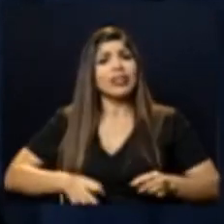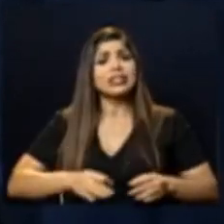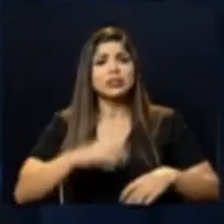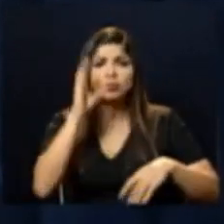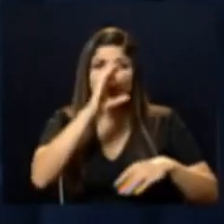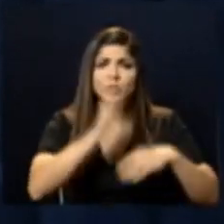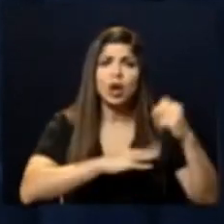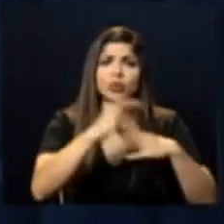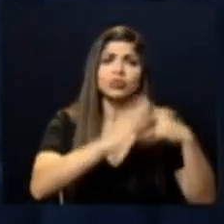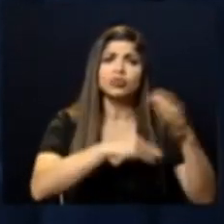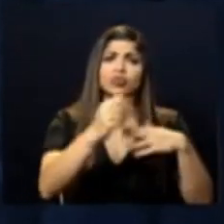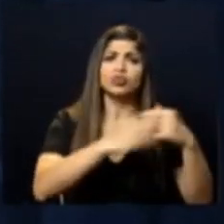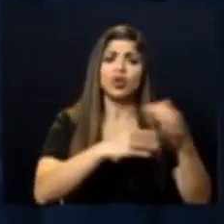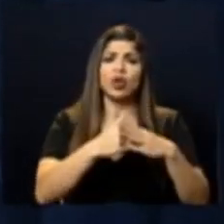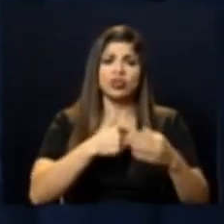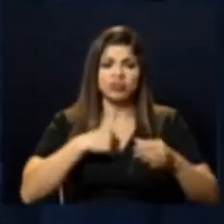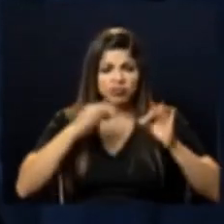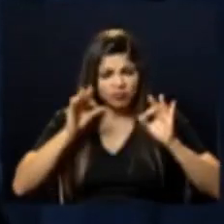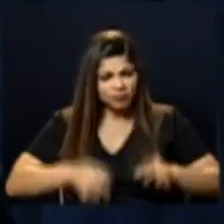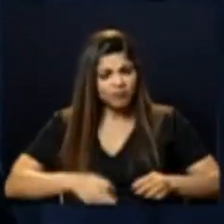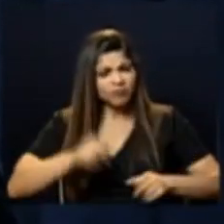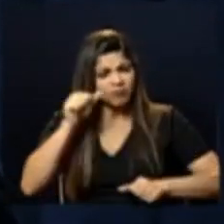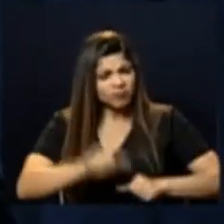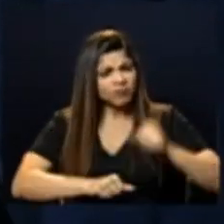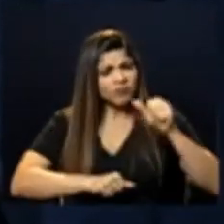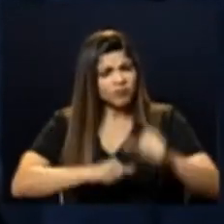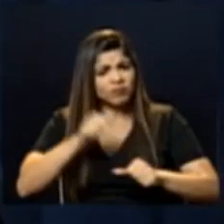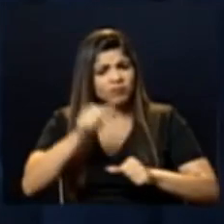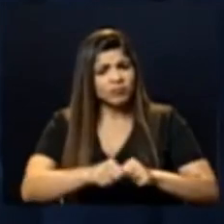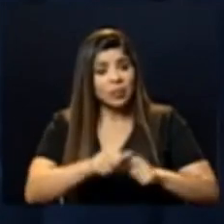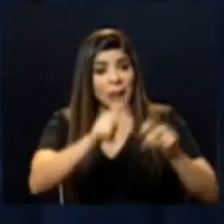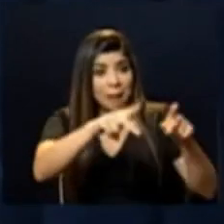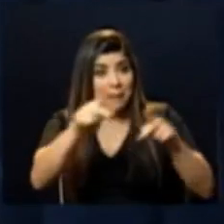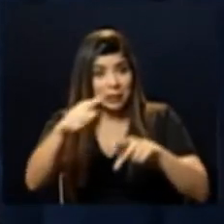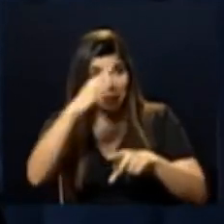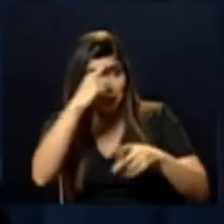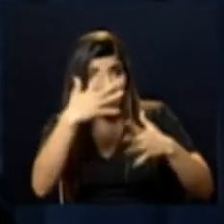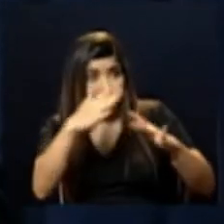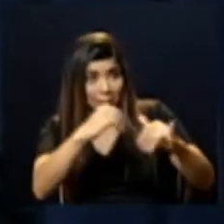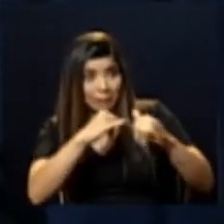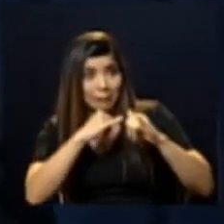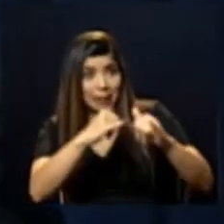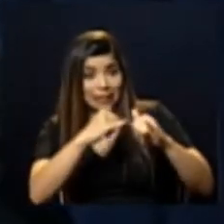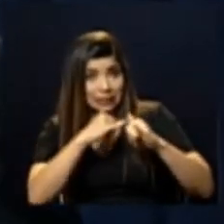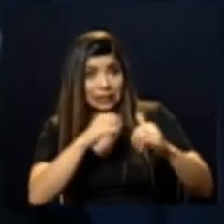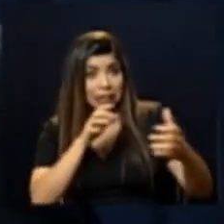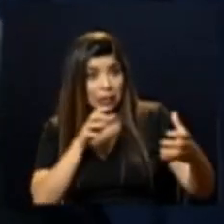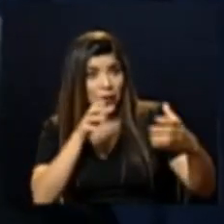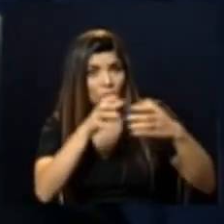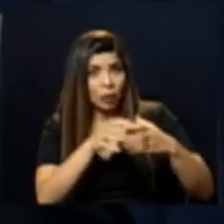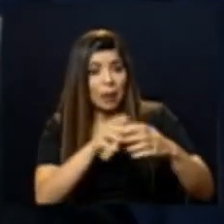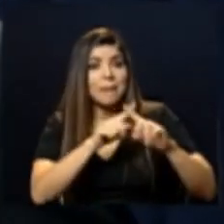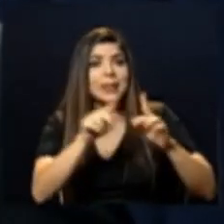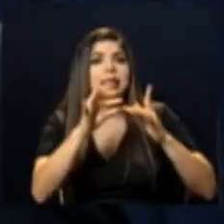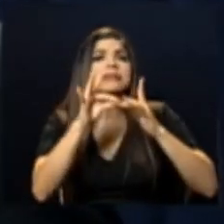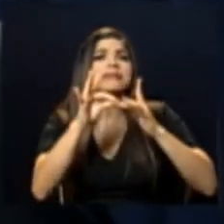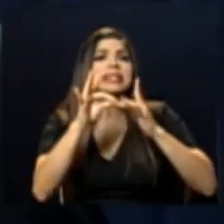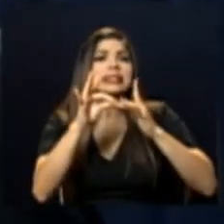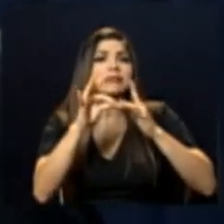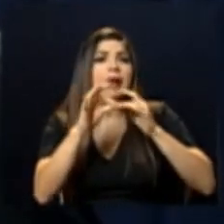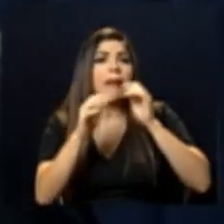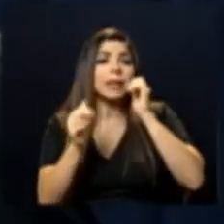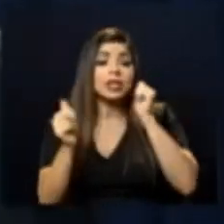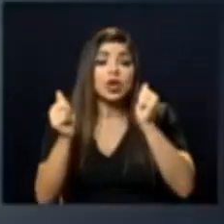construir. Decido hacerlo con quienes piensan parecido a mí, pero principalmente